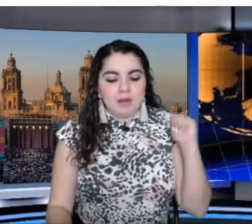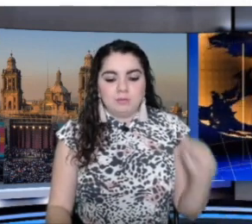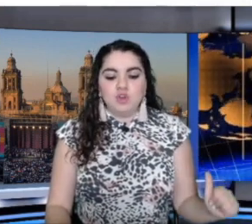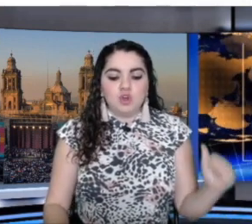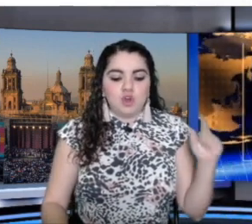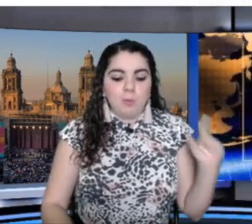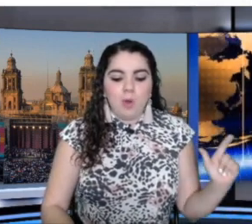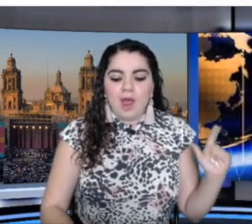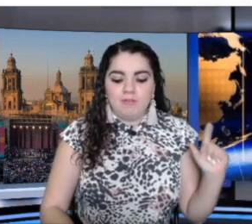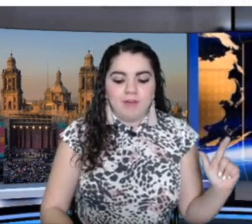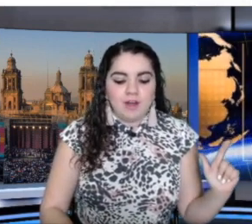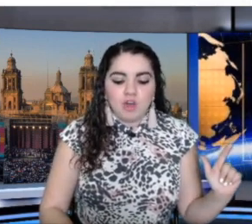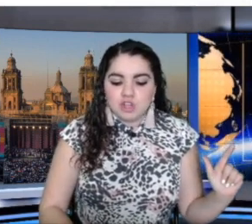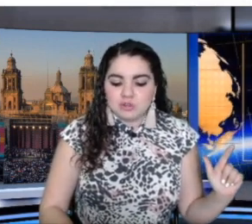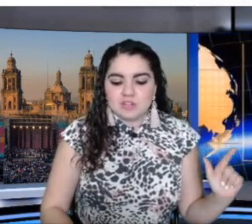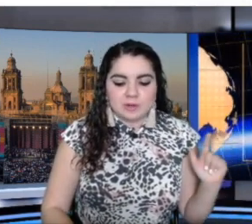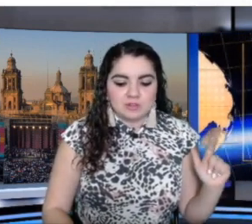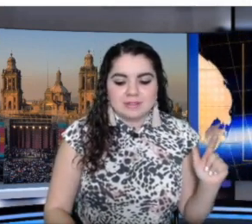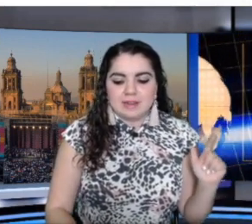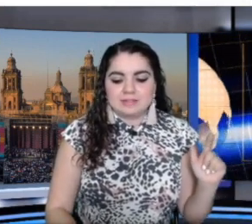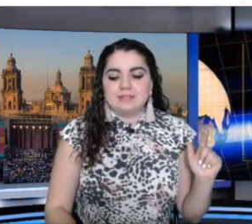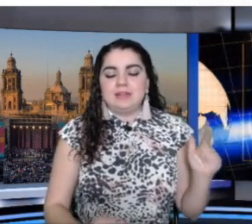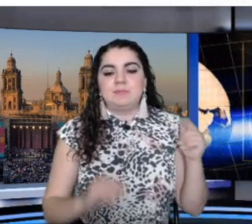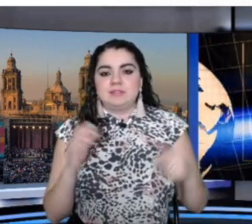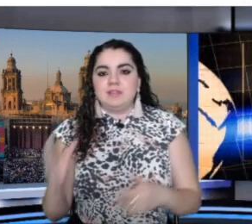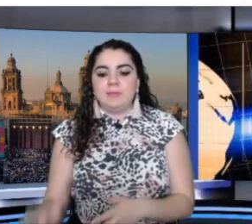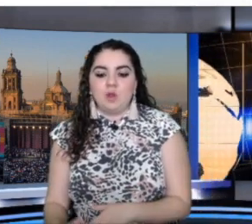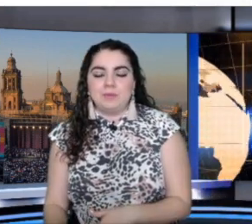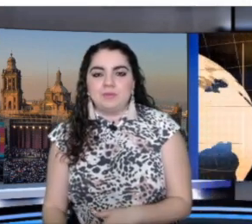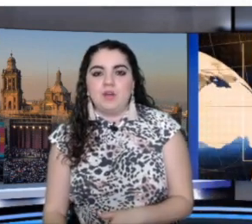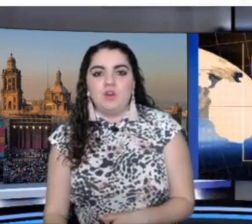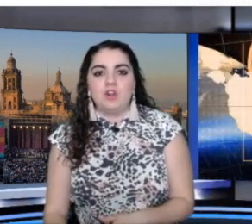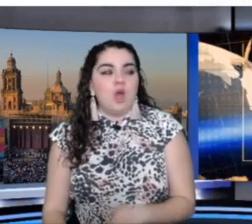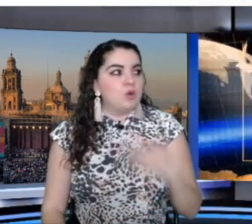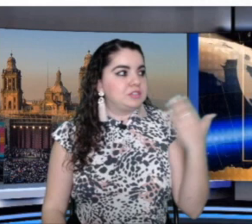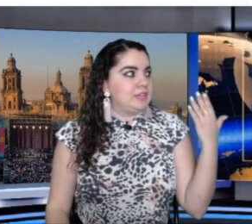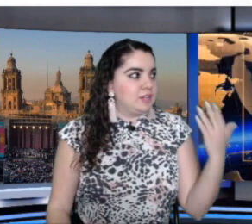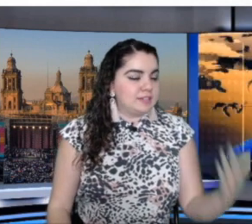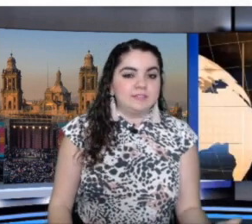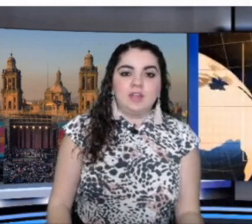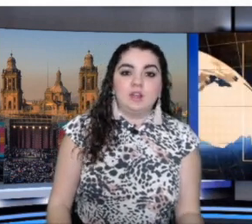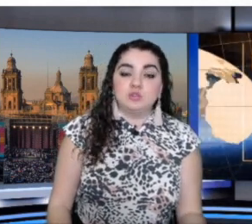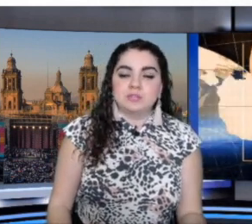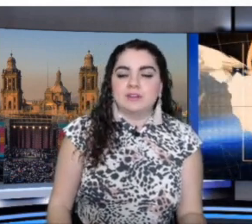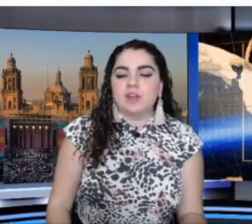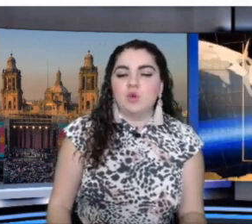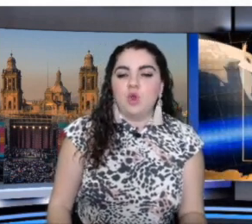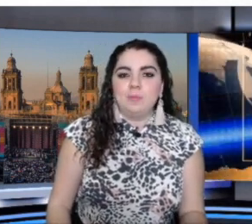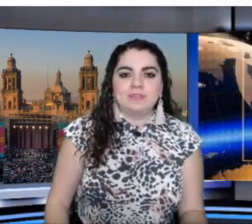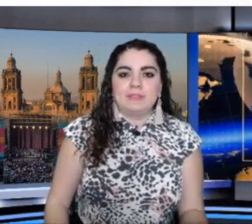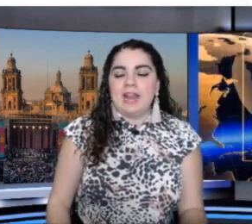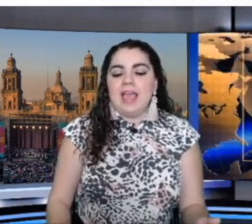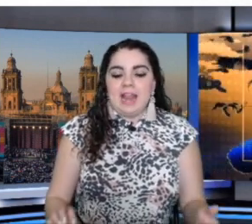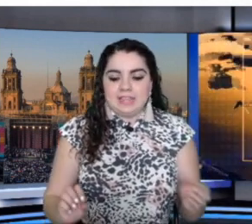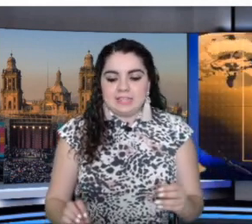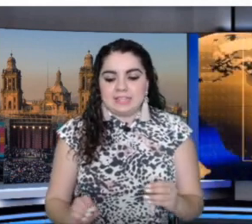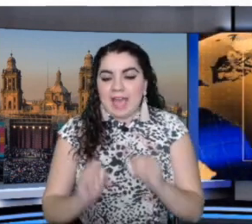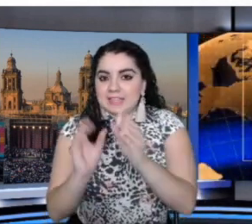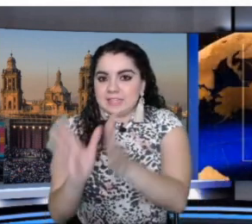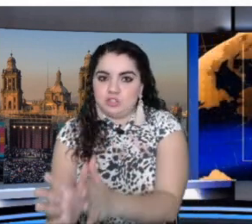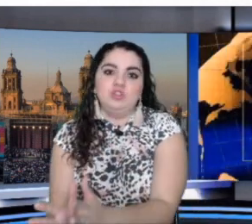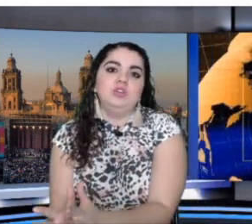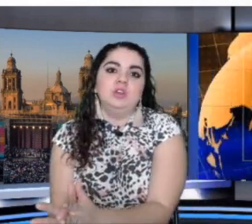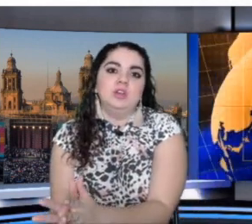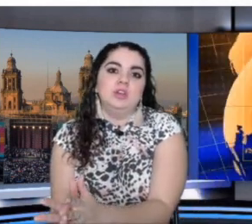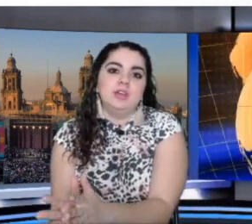tanto el Bronco como Alfaro son las personas a las que, si el presidente López Obrador o si el subsecretario Hugo López-Gatell les dice